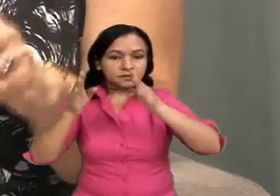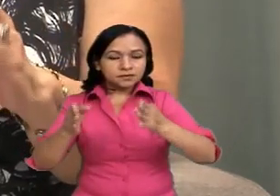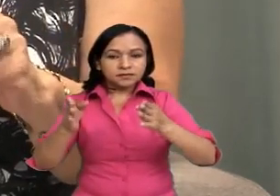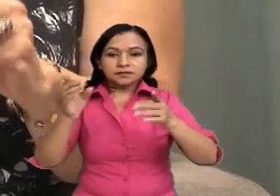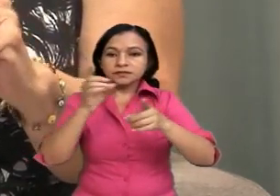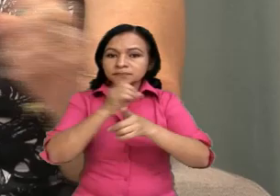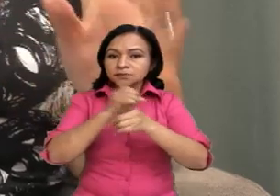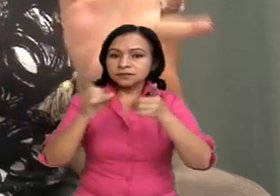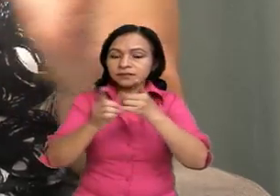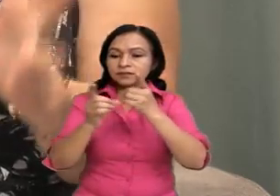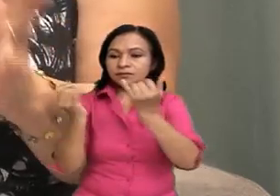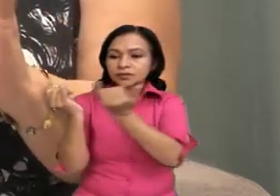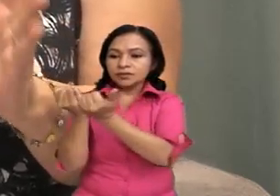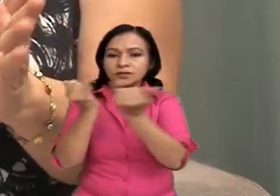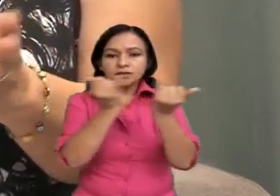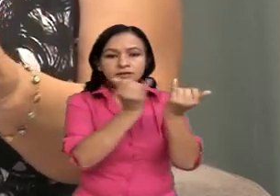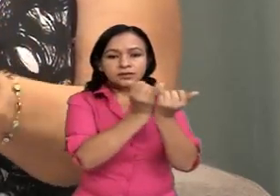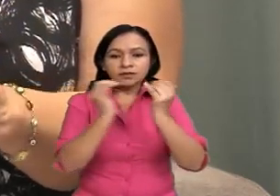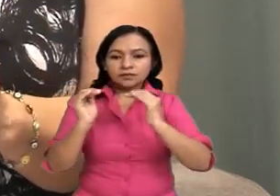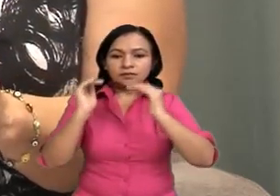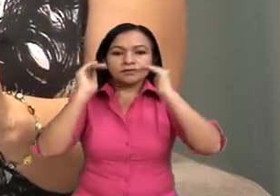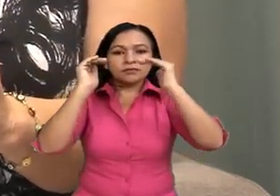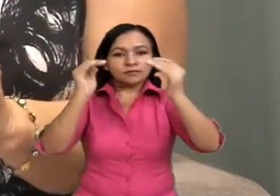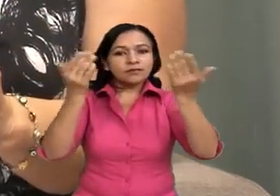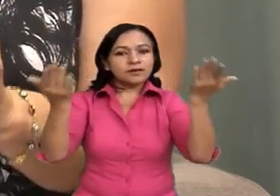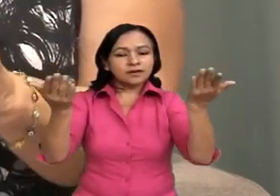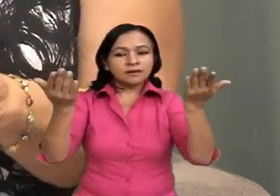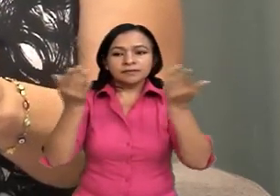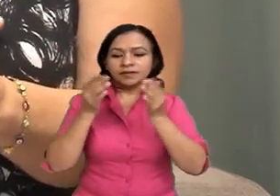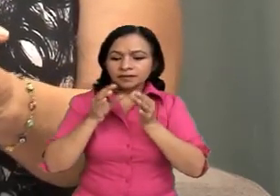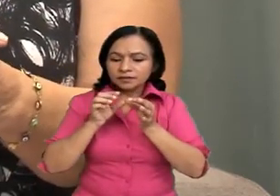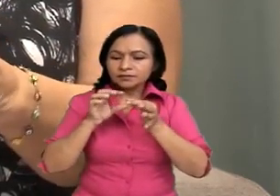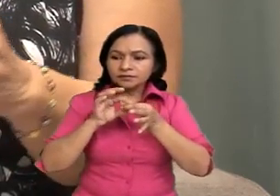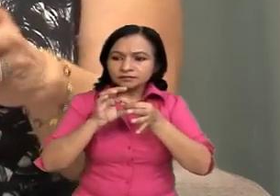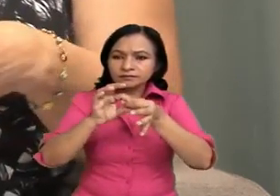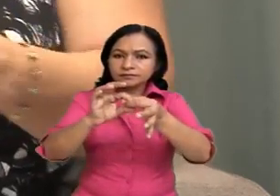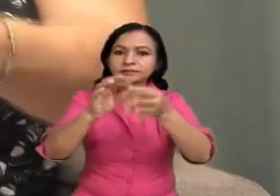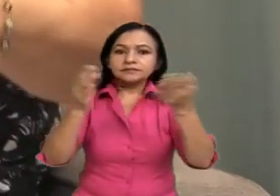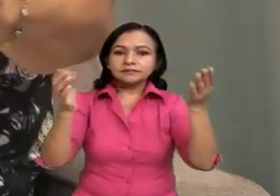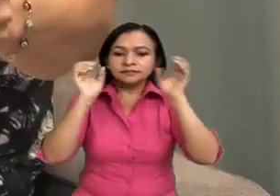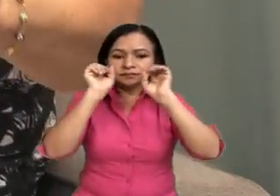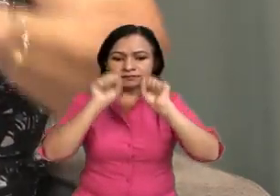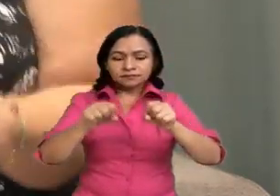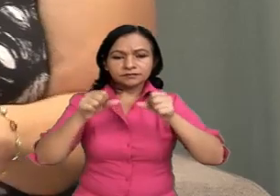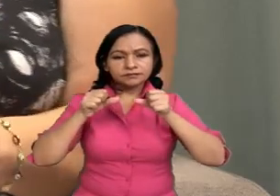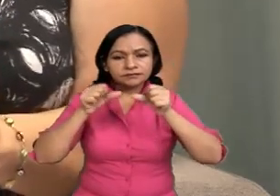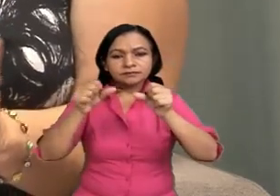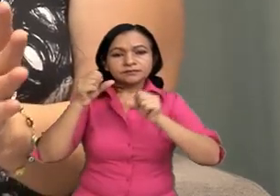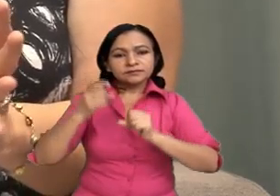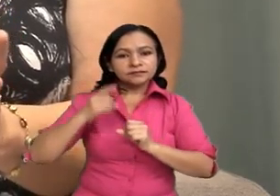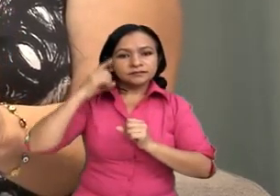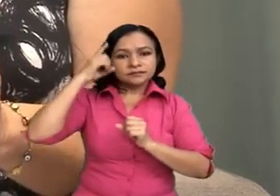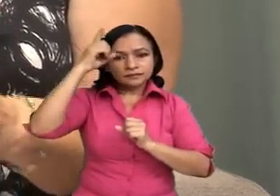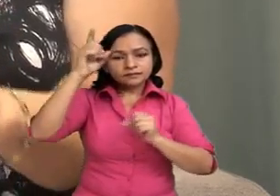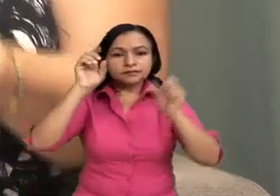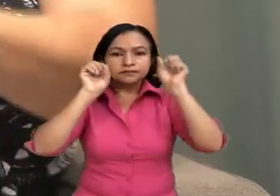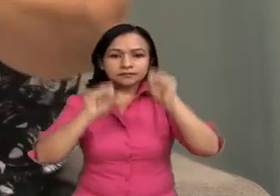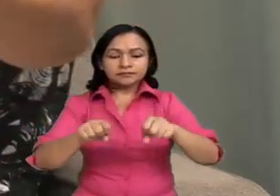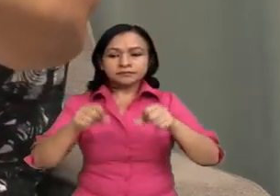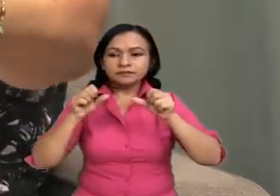haber sido la paridad, como nosotros lo vemos, de para caminar y poder avanzar en el desarrollo,